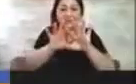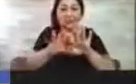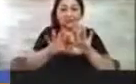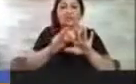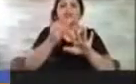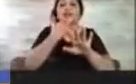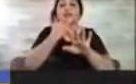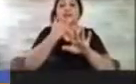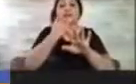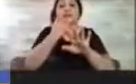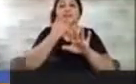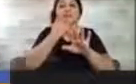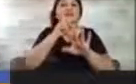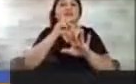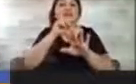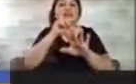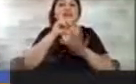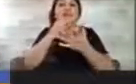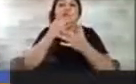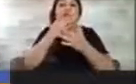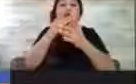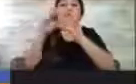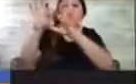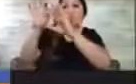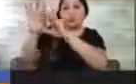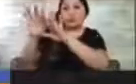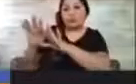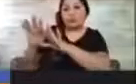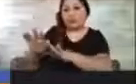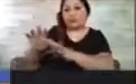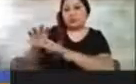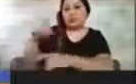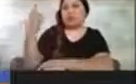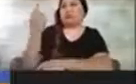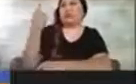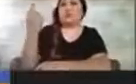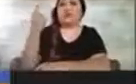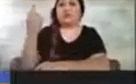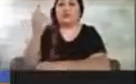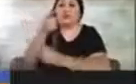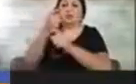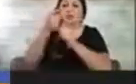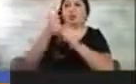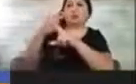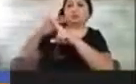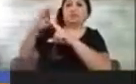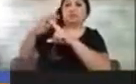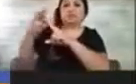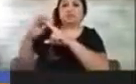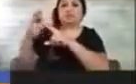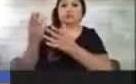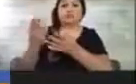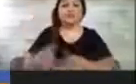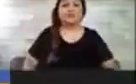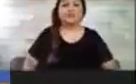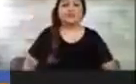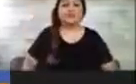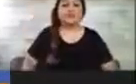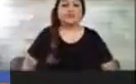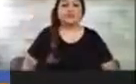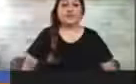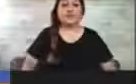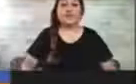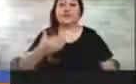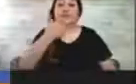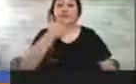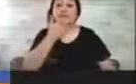un texto automático que tú puedes coger y corregir si quieres. Y ya para ir finalizando, ¿qué lenguajes